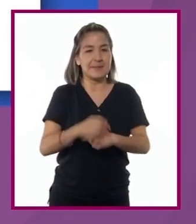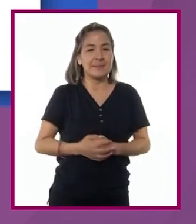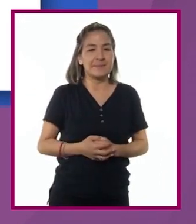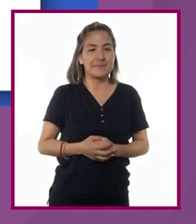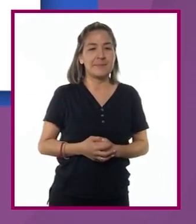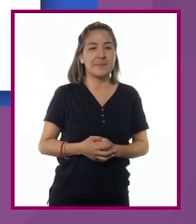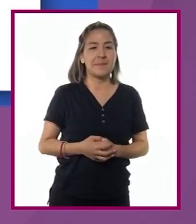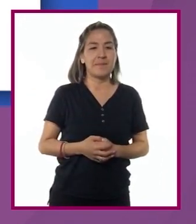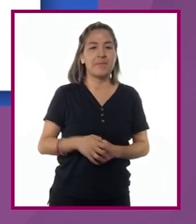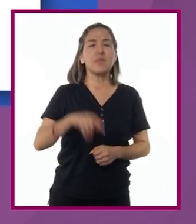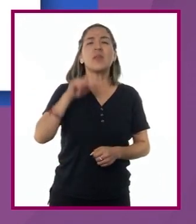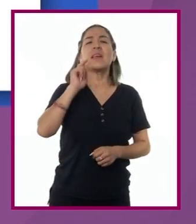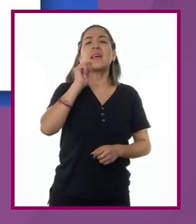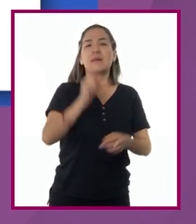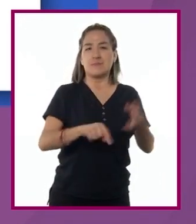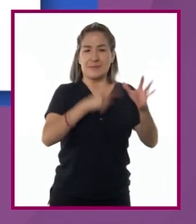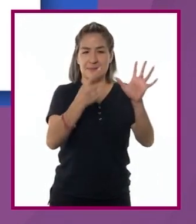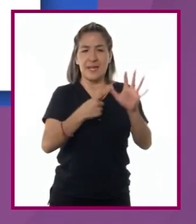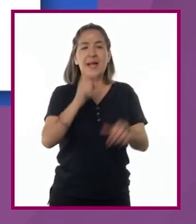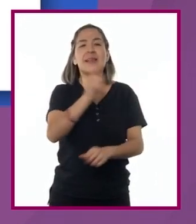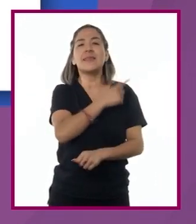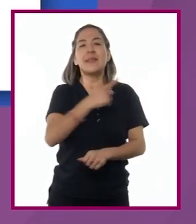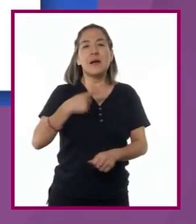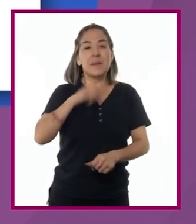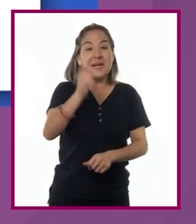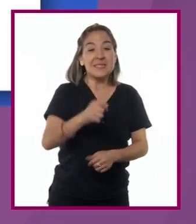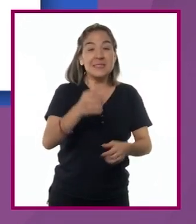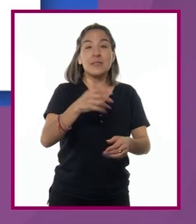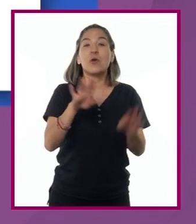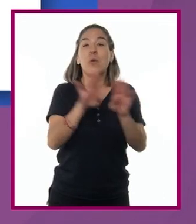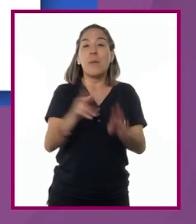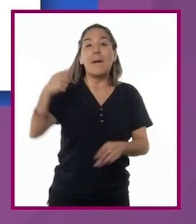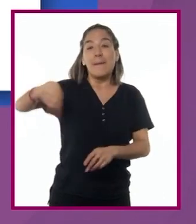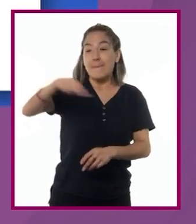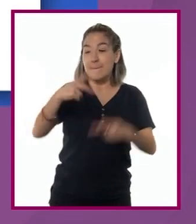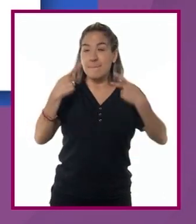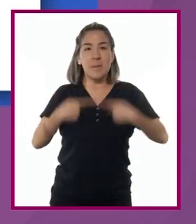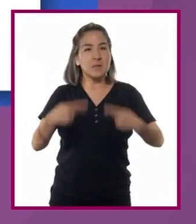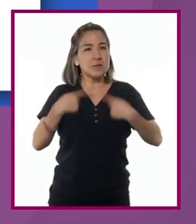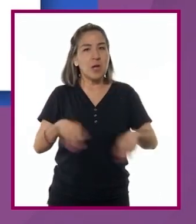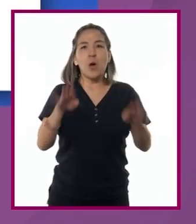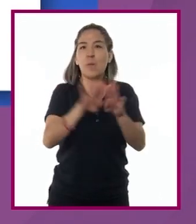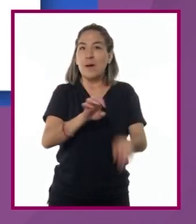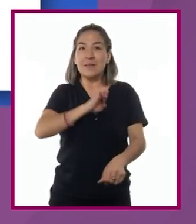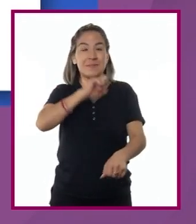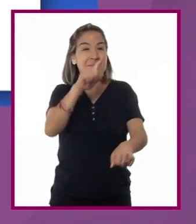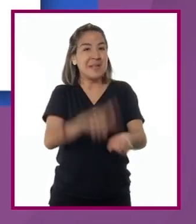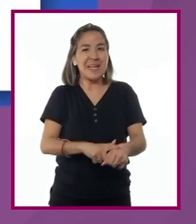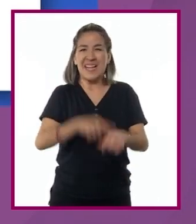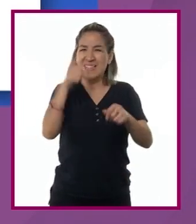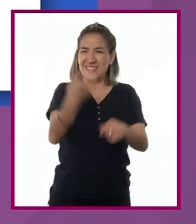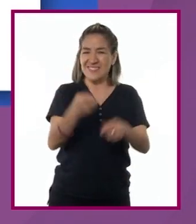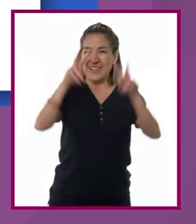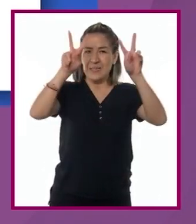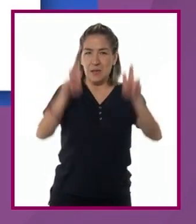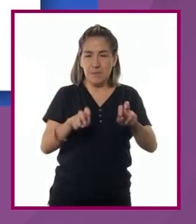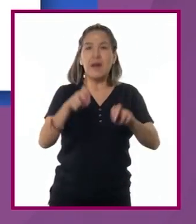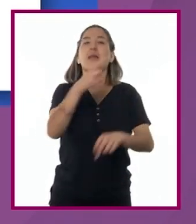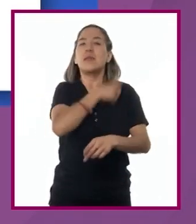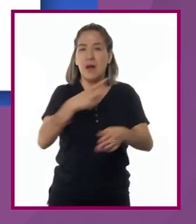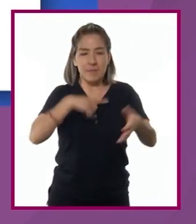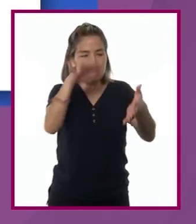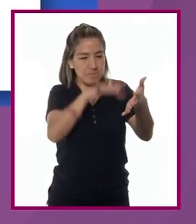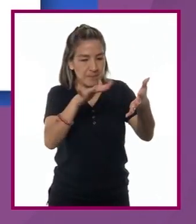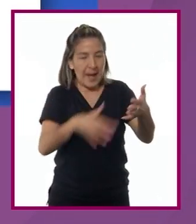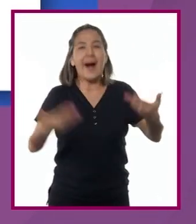Universalidad. Se refiere a que el texto debe ser entendido por personas que no son especialistas en el tema, en diferentes lugares